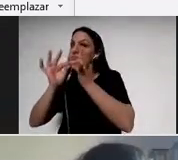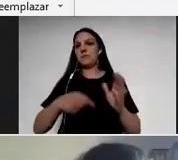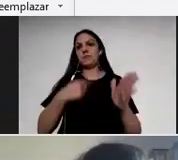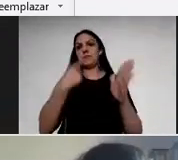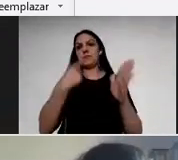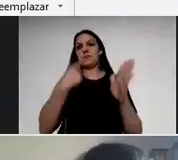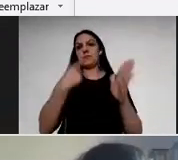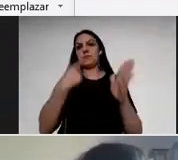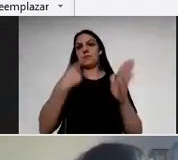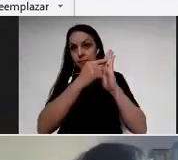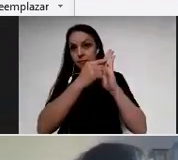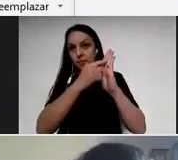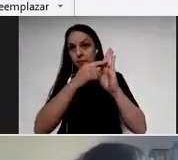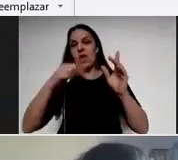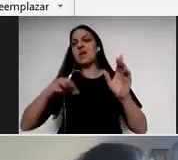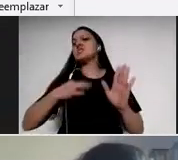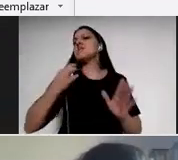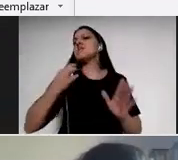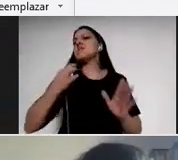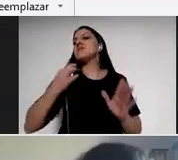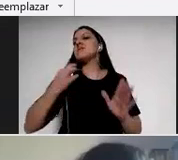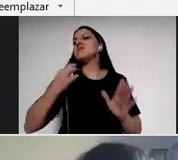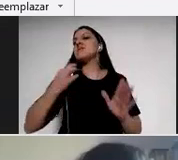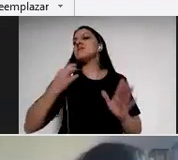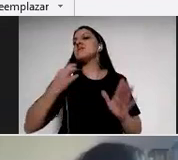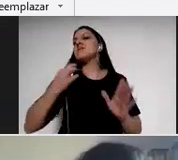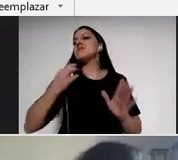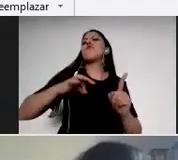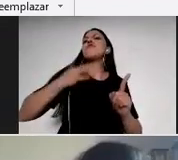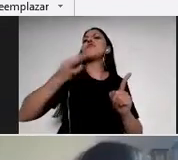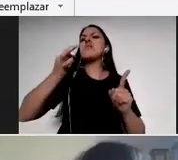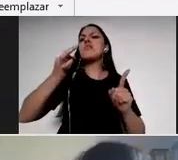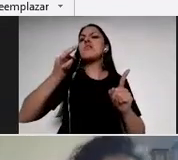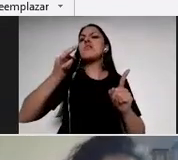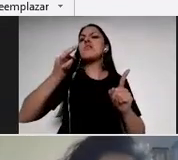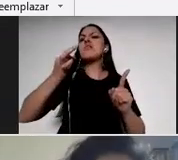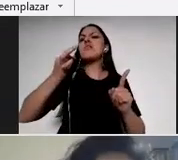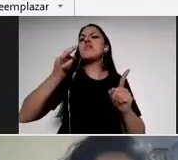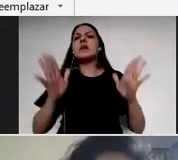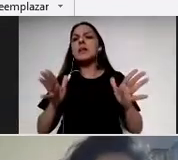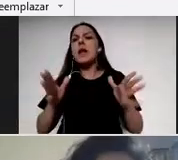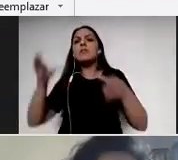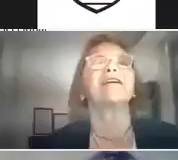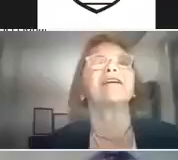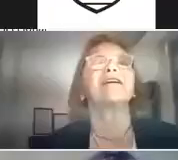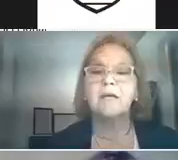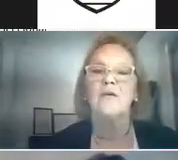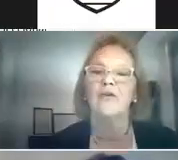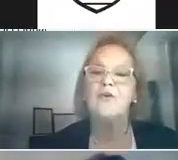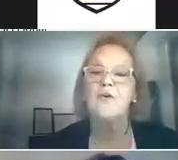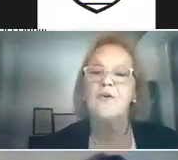civiles, políticos, el derecho a la vida, a la libertad, a la integridad, los de segunda generación,